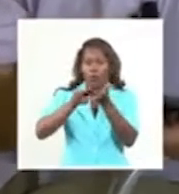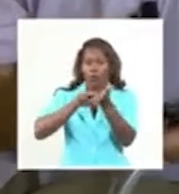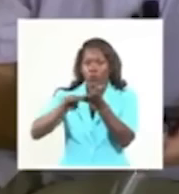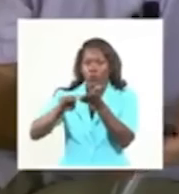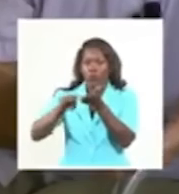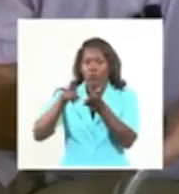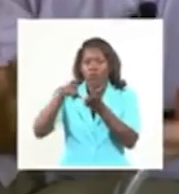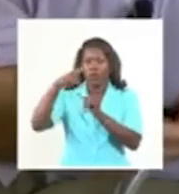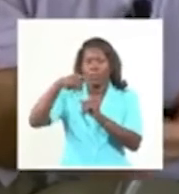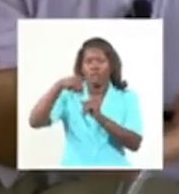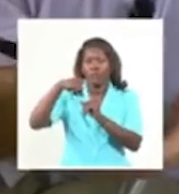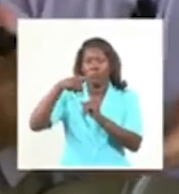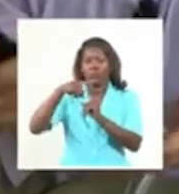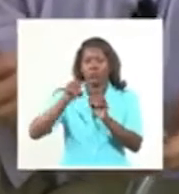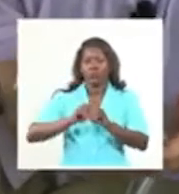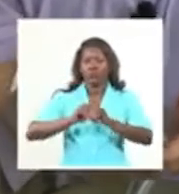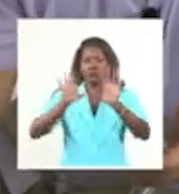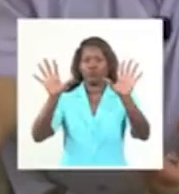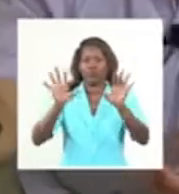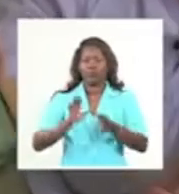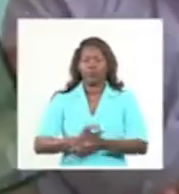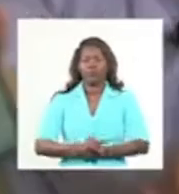Hace 16 minutos acabó de publicar.